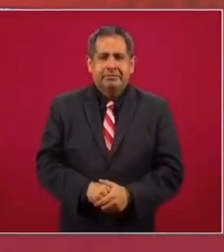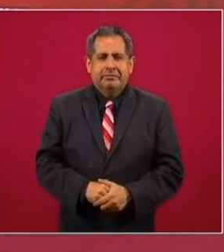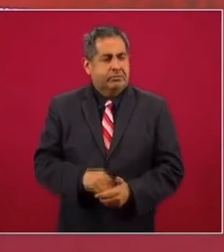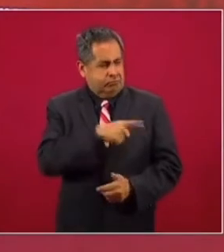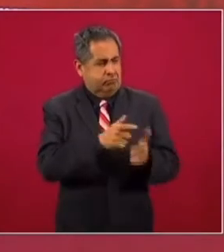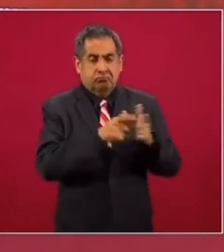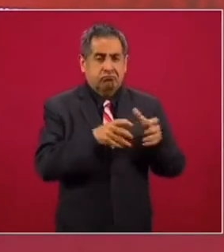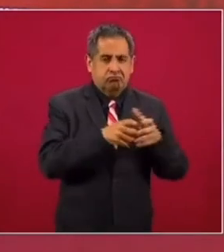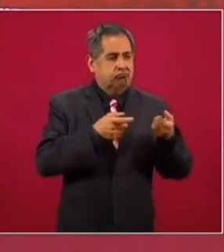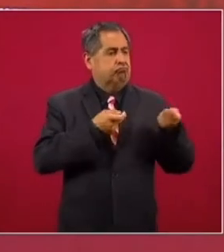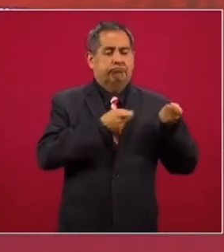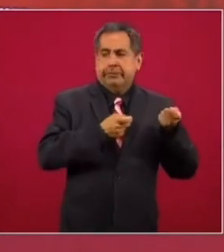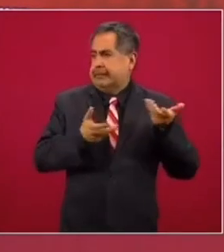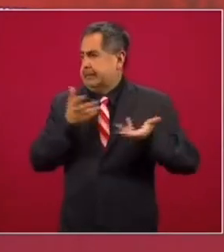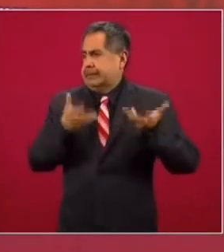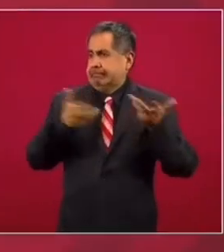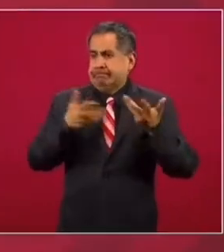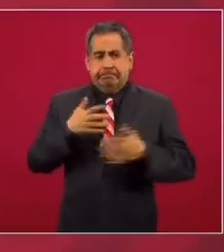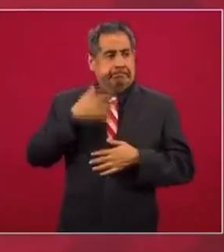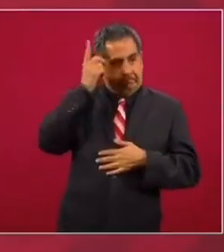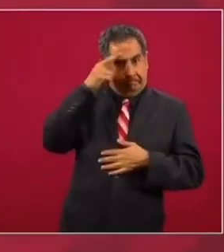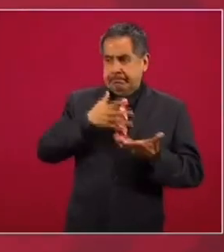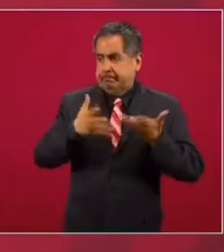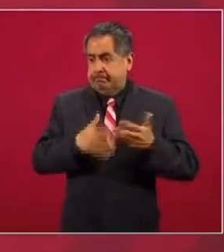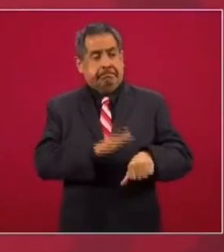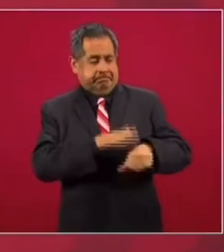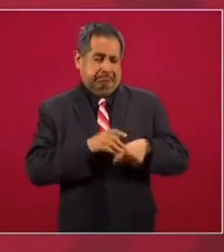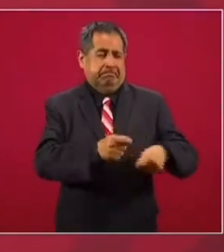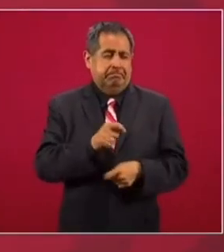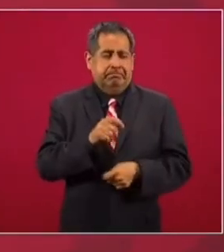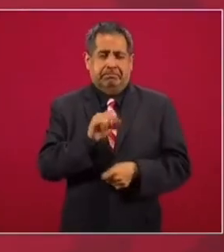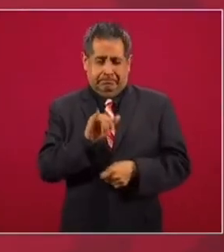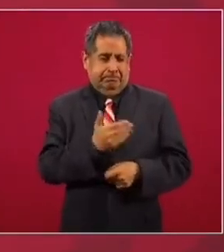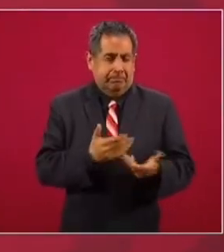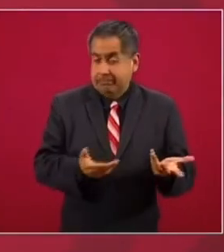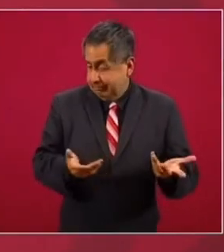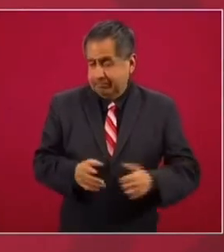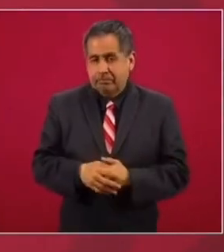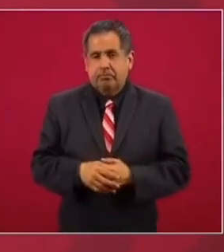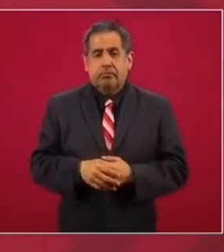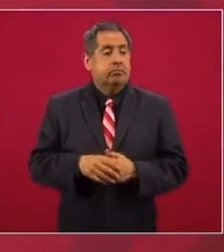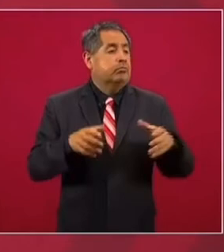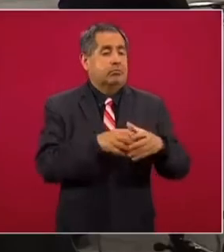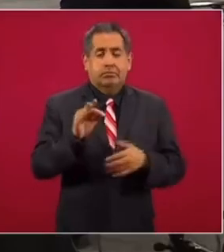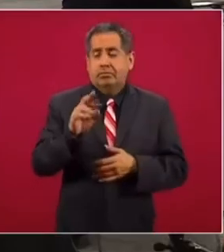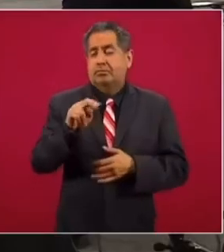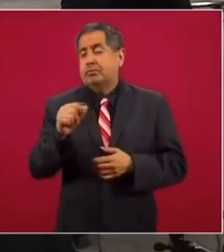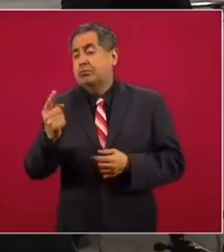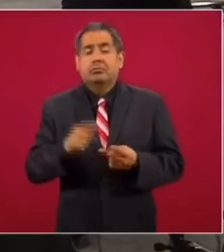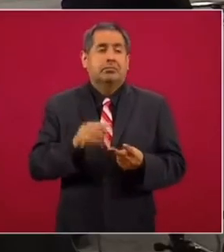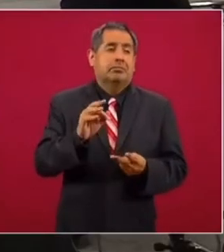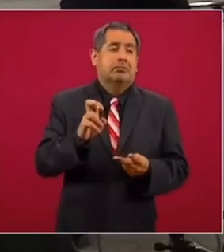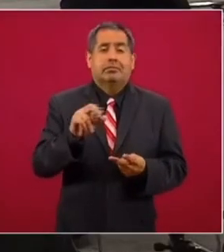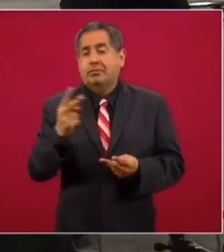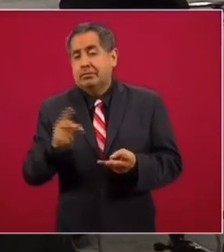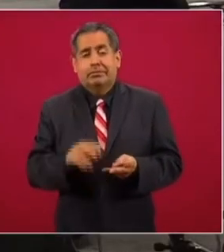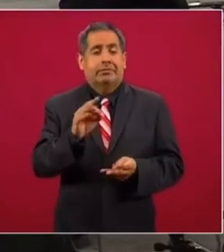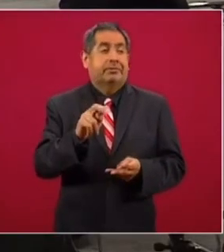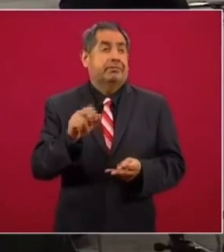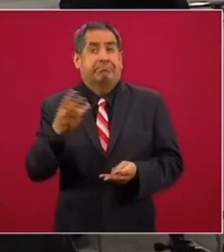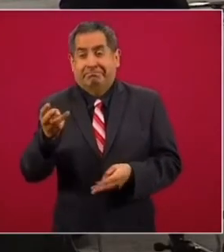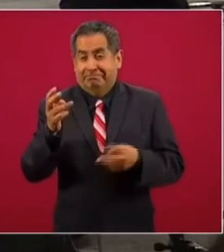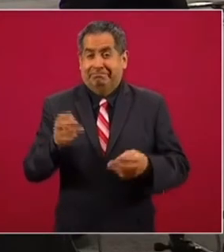Los grupos estos que mandaban, los que se sentían dueños de México. Entonces, cuando sale el Frena 1, Frena 2, Frena